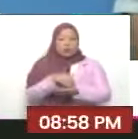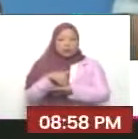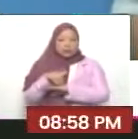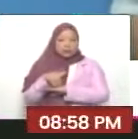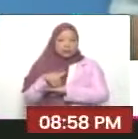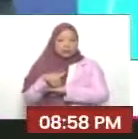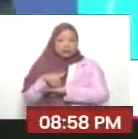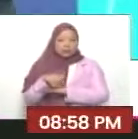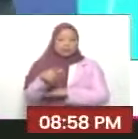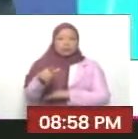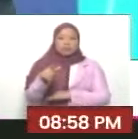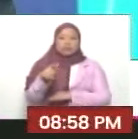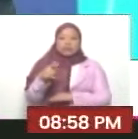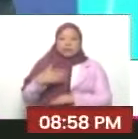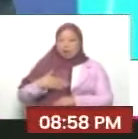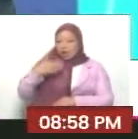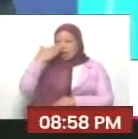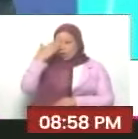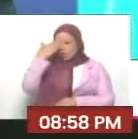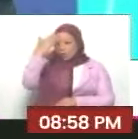presidente. O sea que tú eres un árabe.